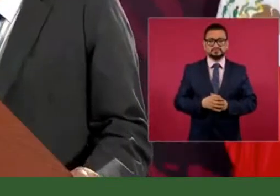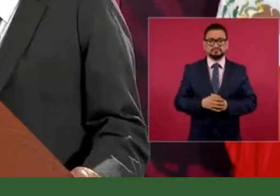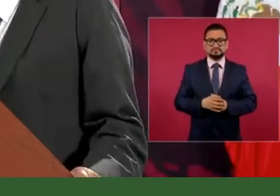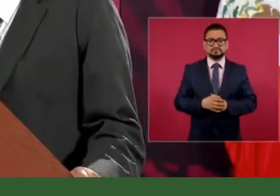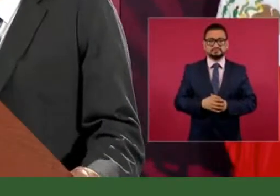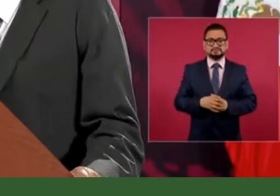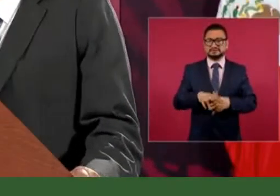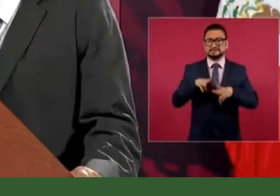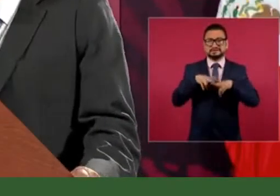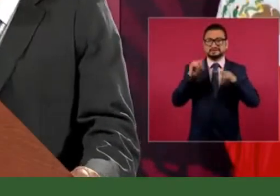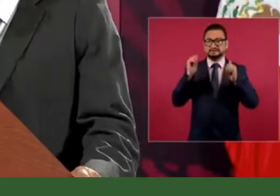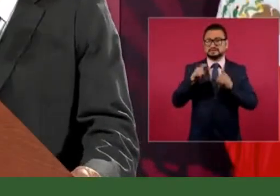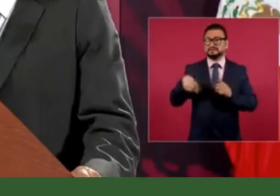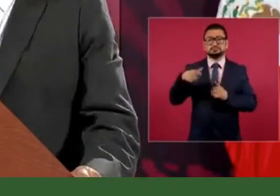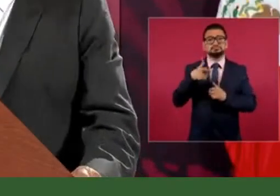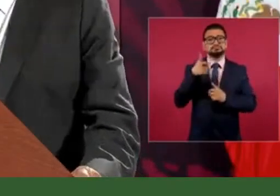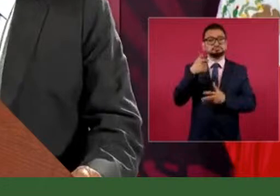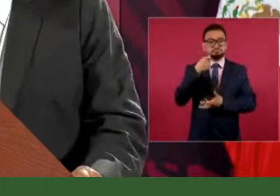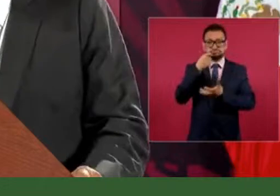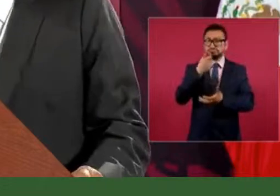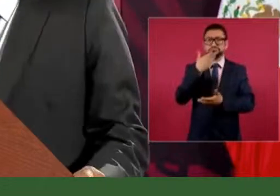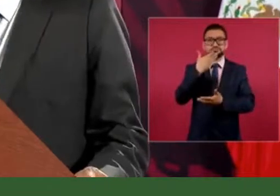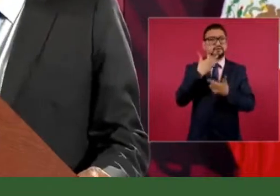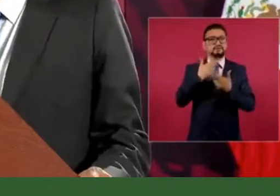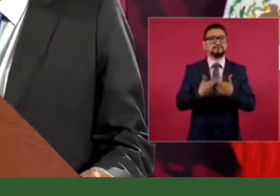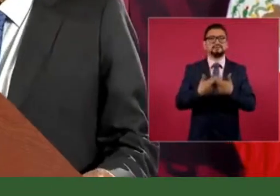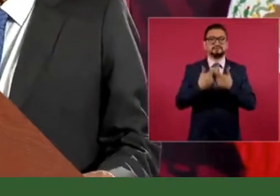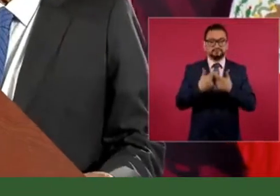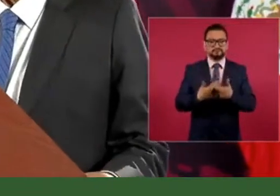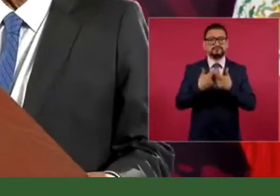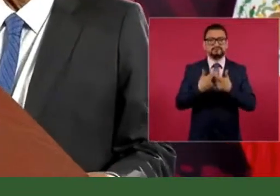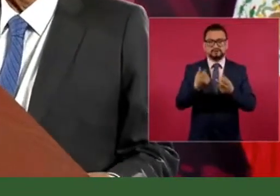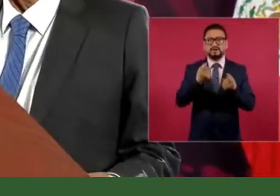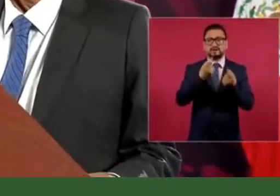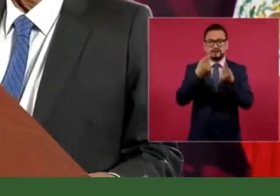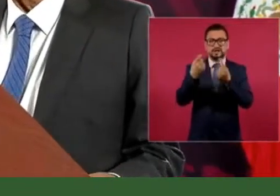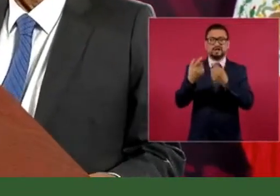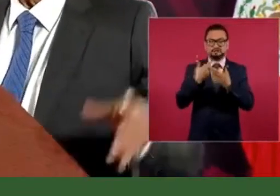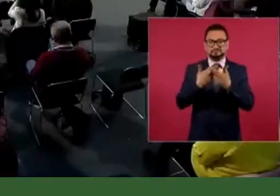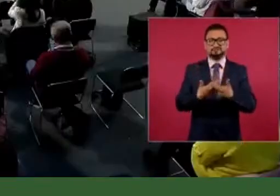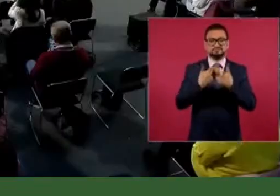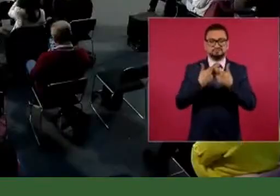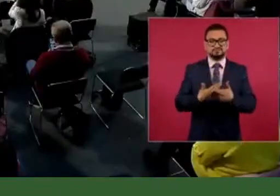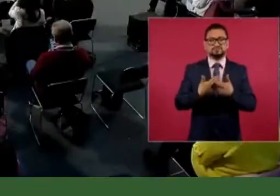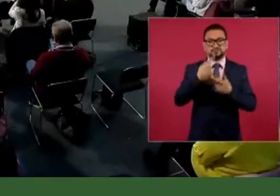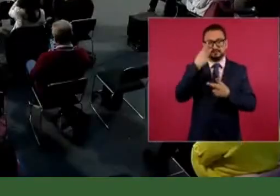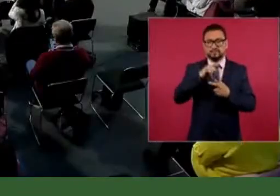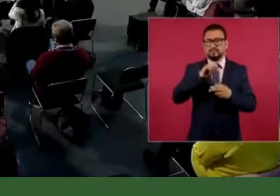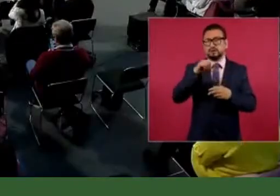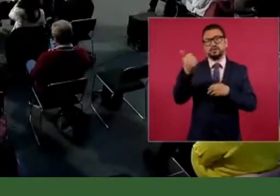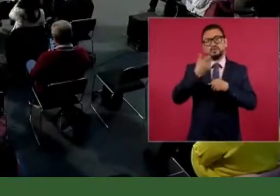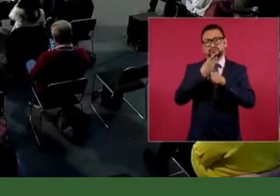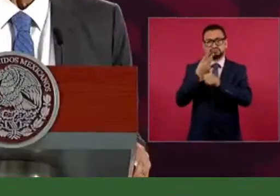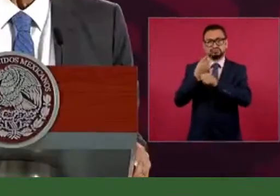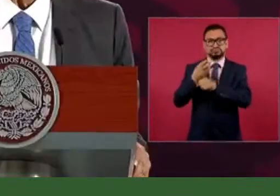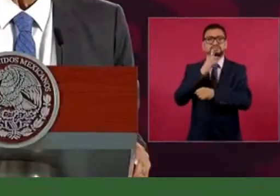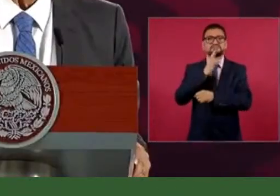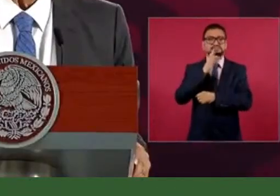Les alcanzó el presupuesto, les sobró en algunos casos para hacer otras mejoras.